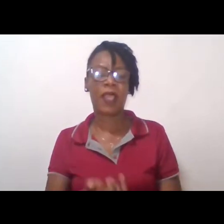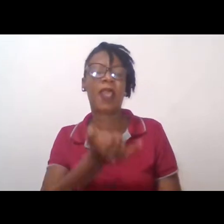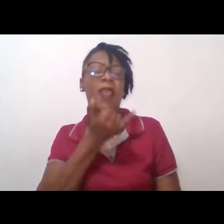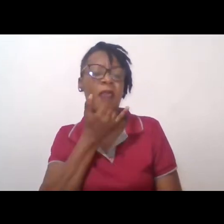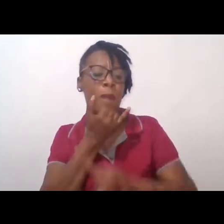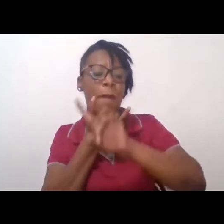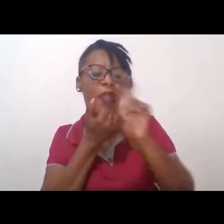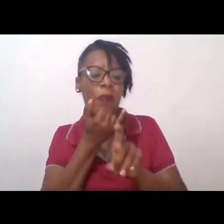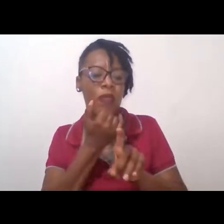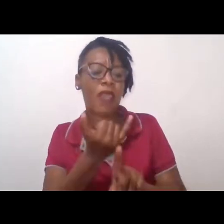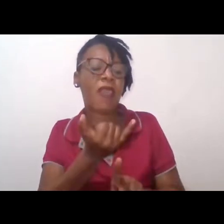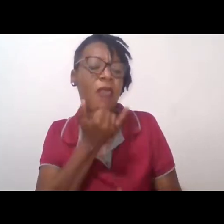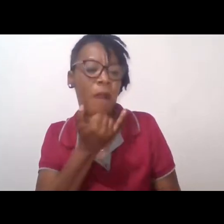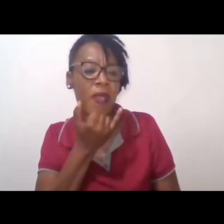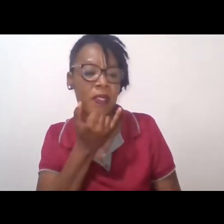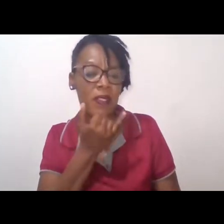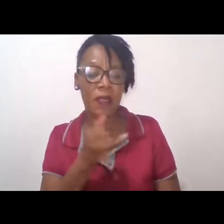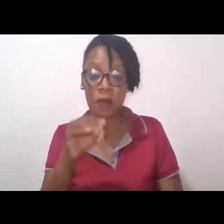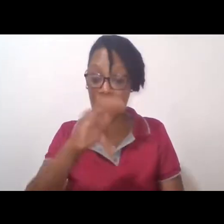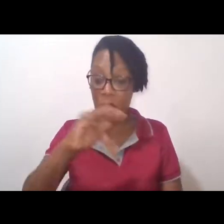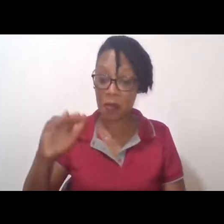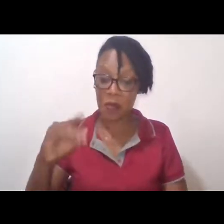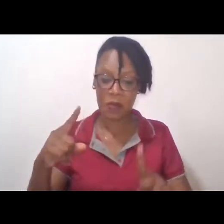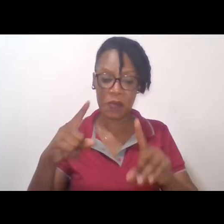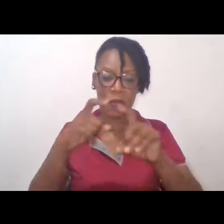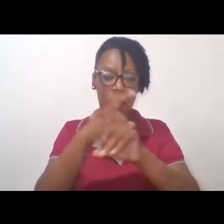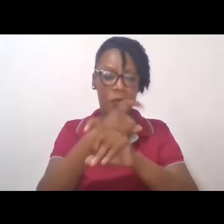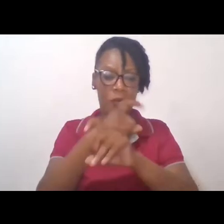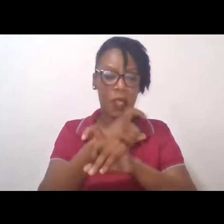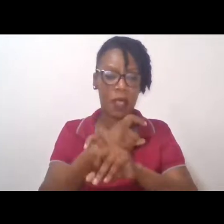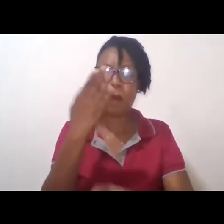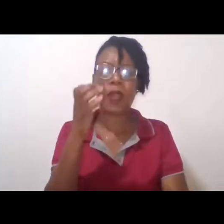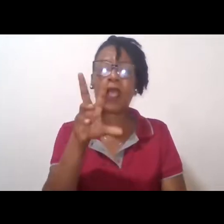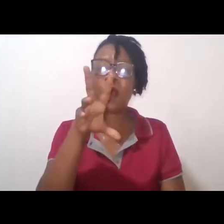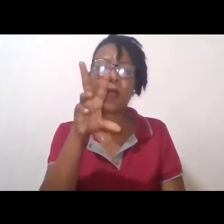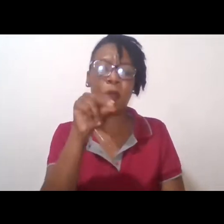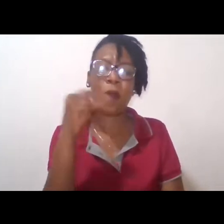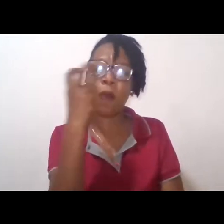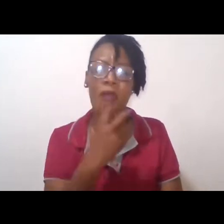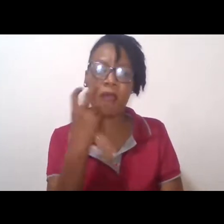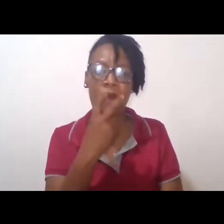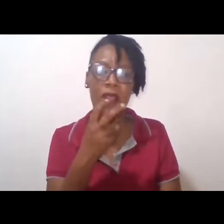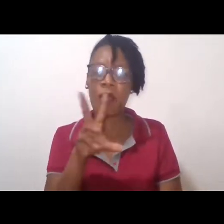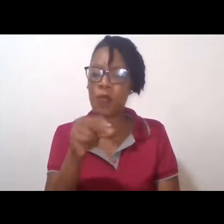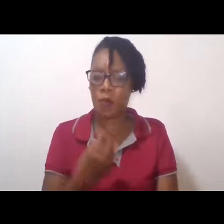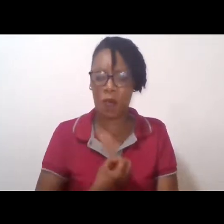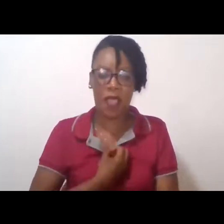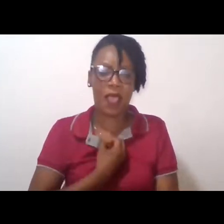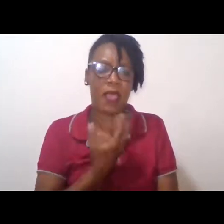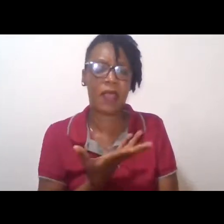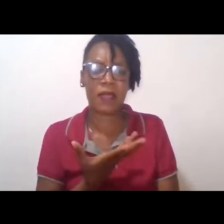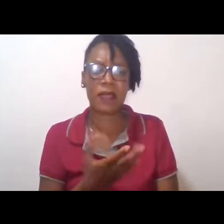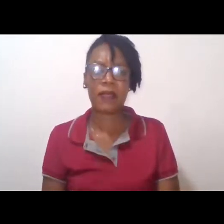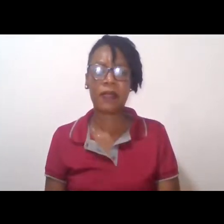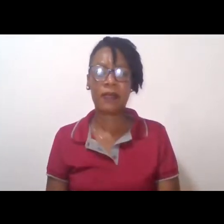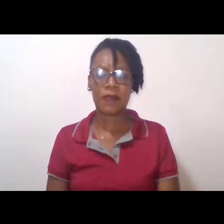un niño es complicado en el sentido de que no habla, Lali? No expresa mucho más